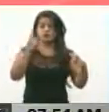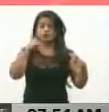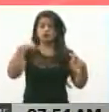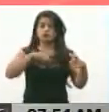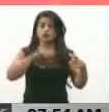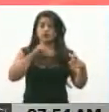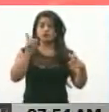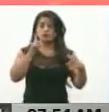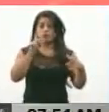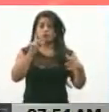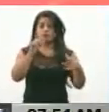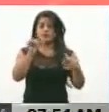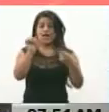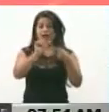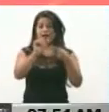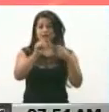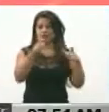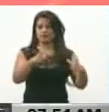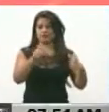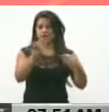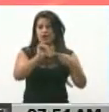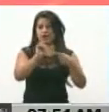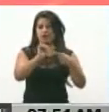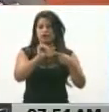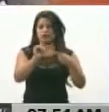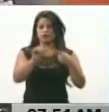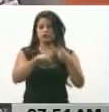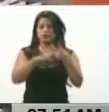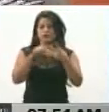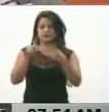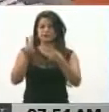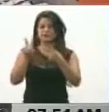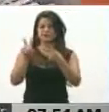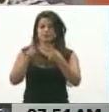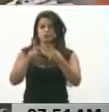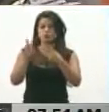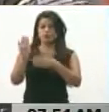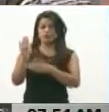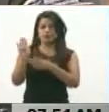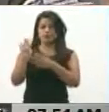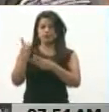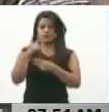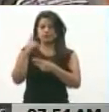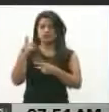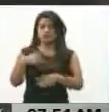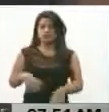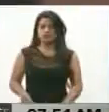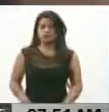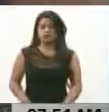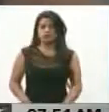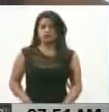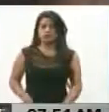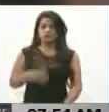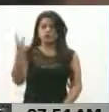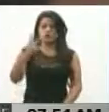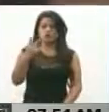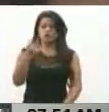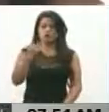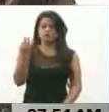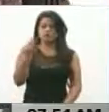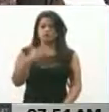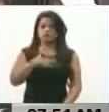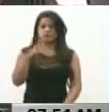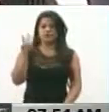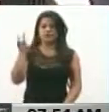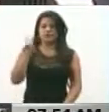alfa, y este es el dispositivo beta. Son diseños plenamente venezolanos, no hablamos